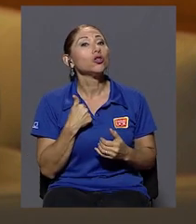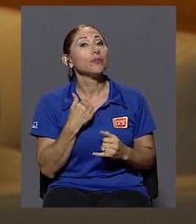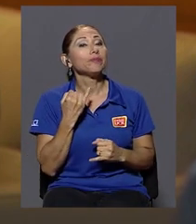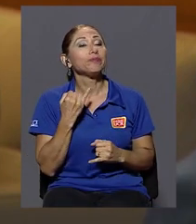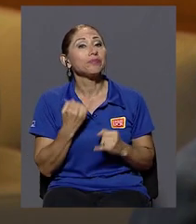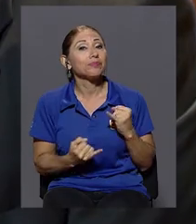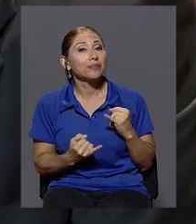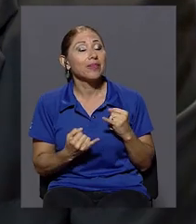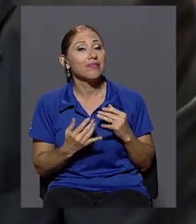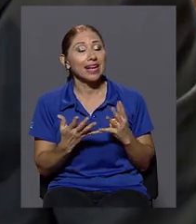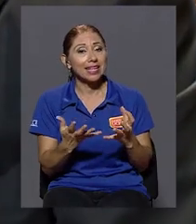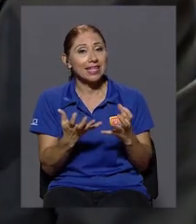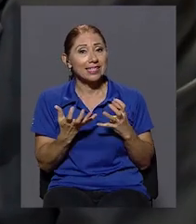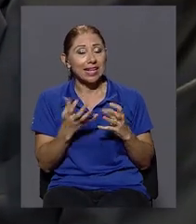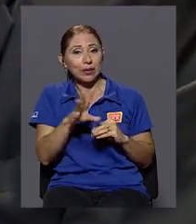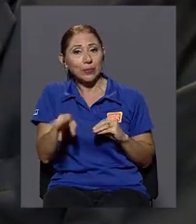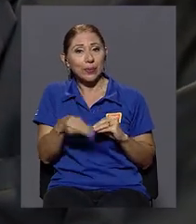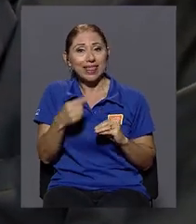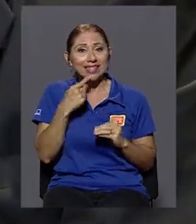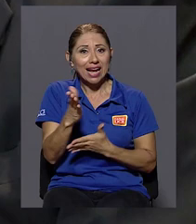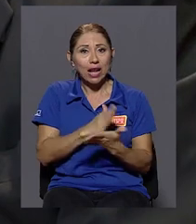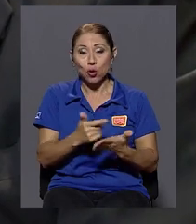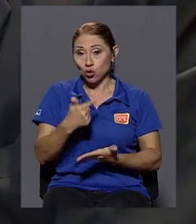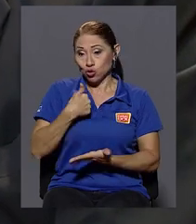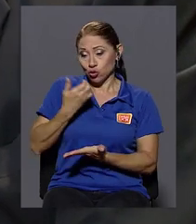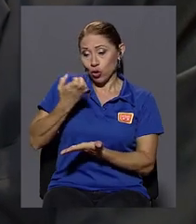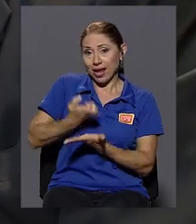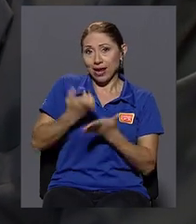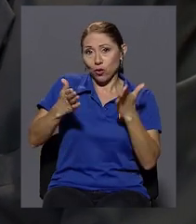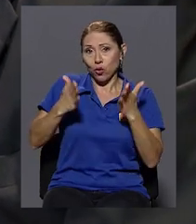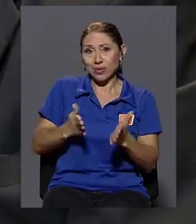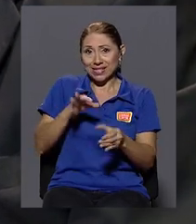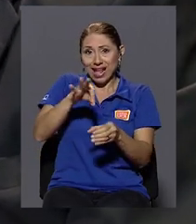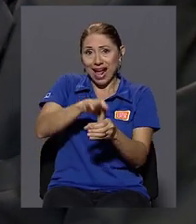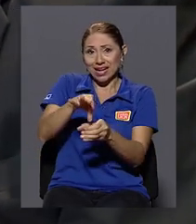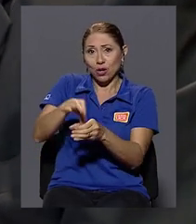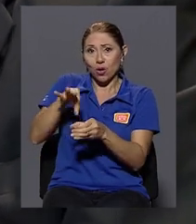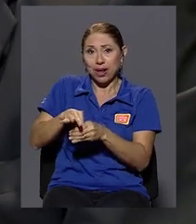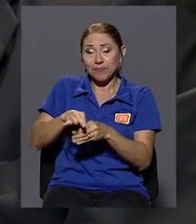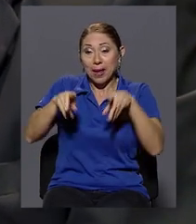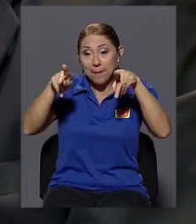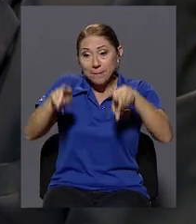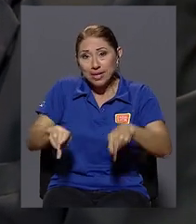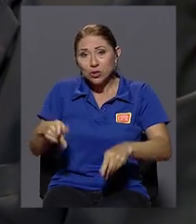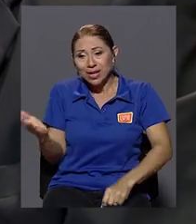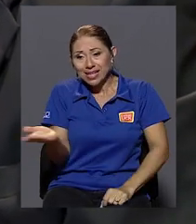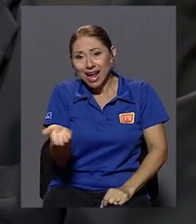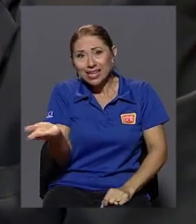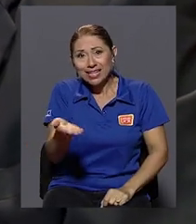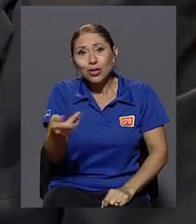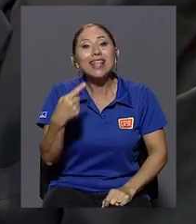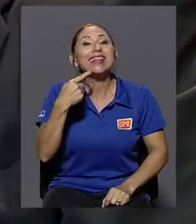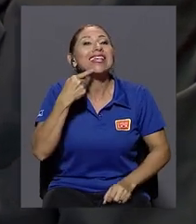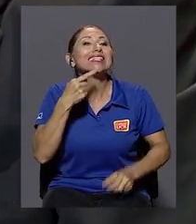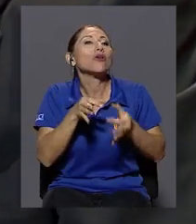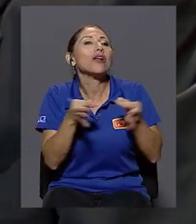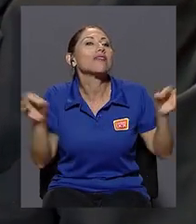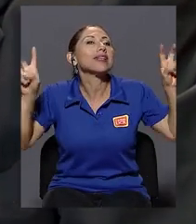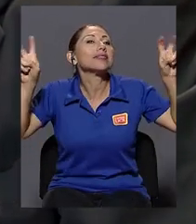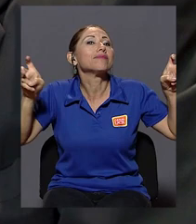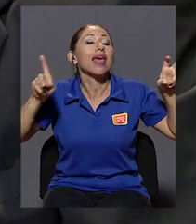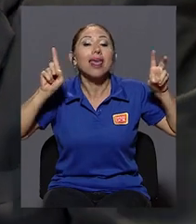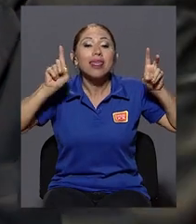quisiera finalmente, rector, decir algo. Yo soy economista agrícola y los campesinos dicen hay que arar con los bueyes que